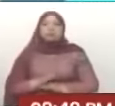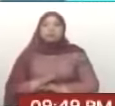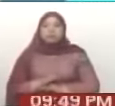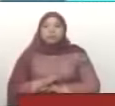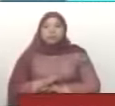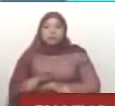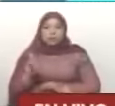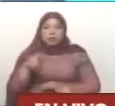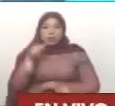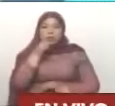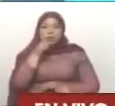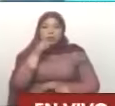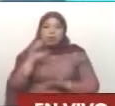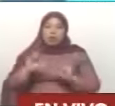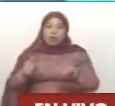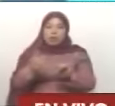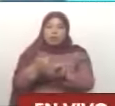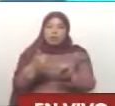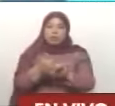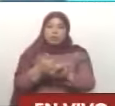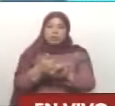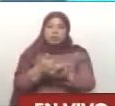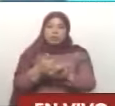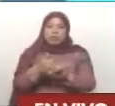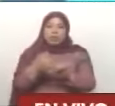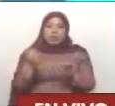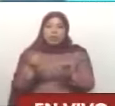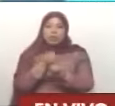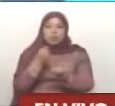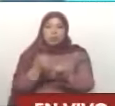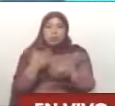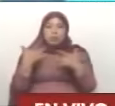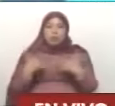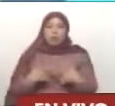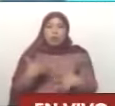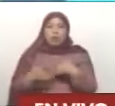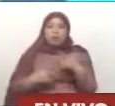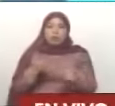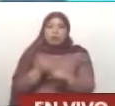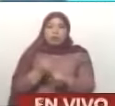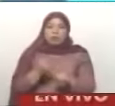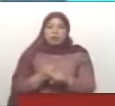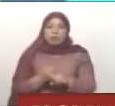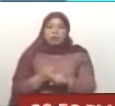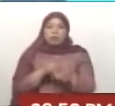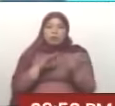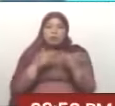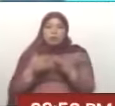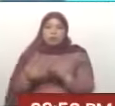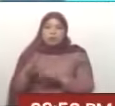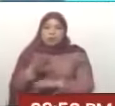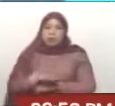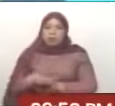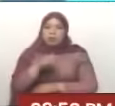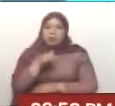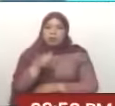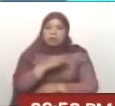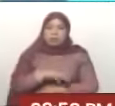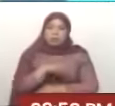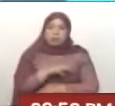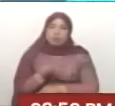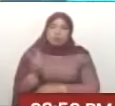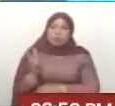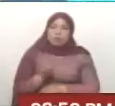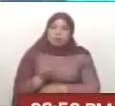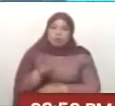la primera etapa de la jornada de conformación de las brigadas territoriales de la gran